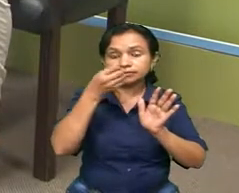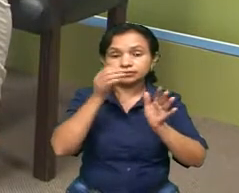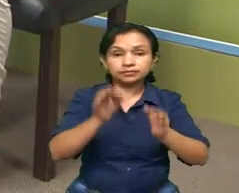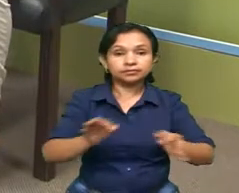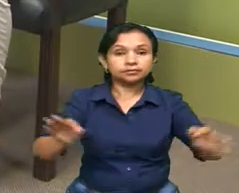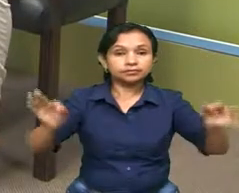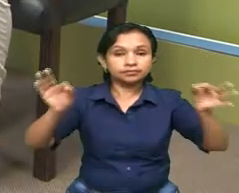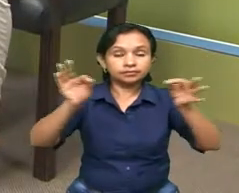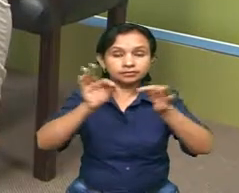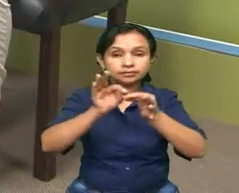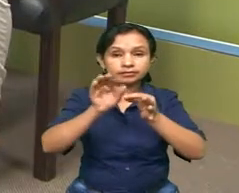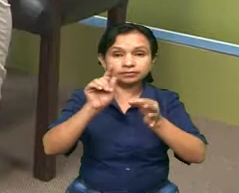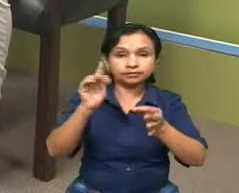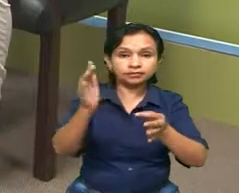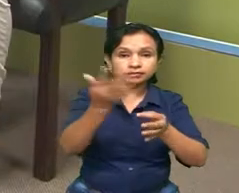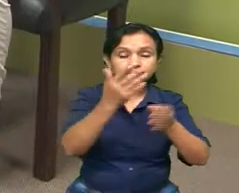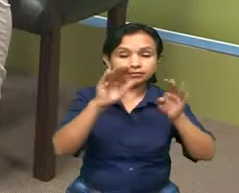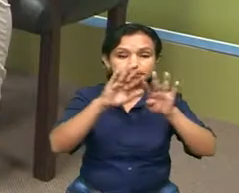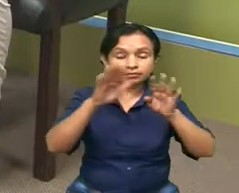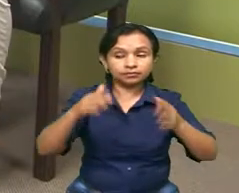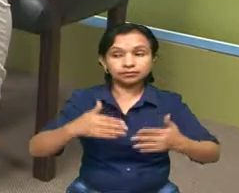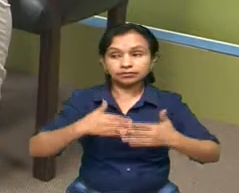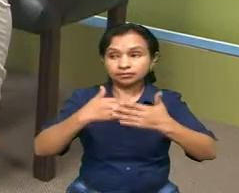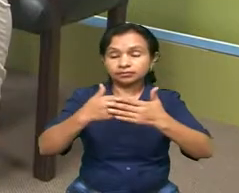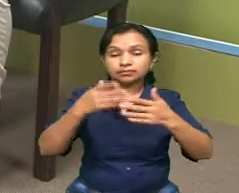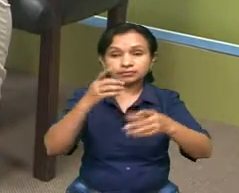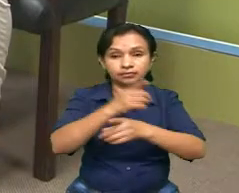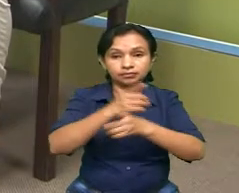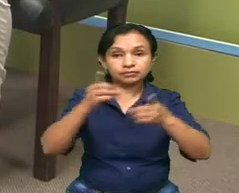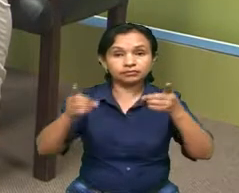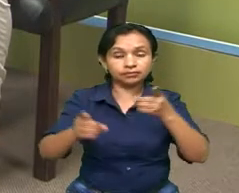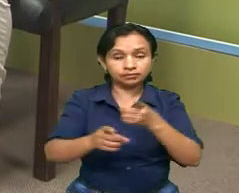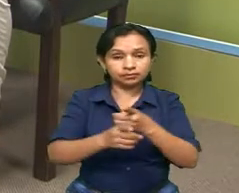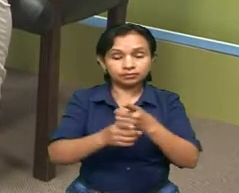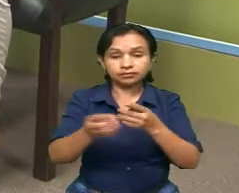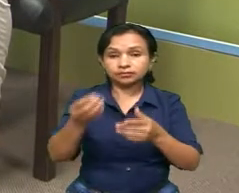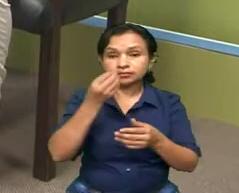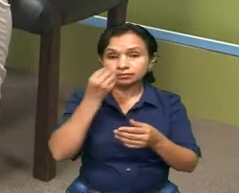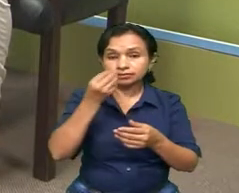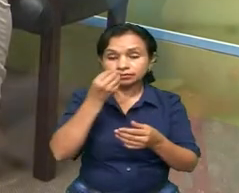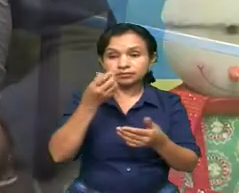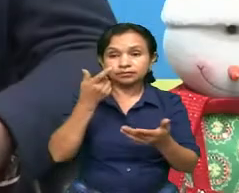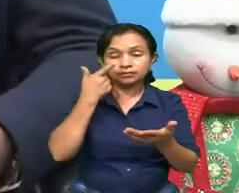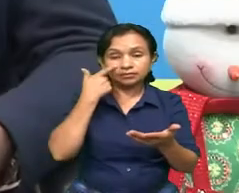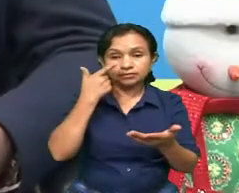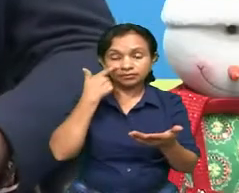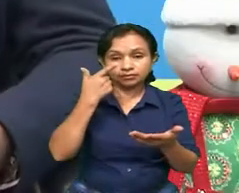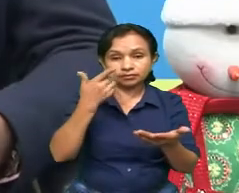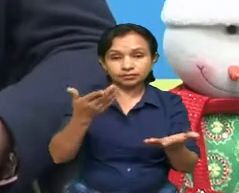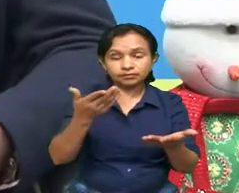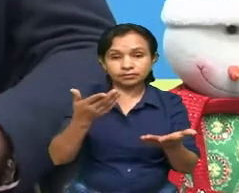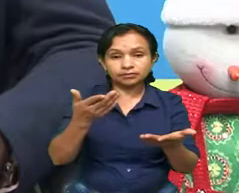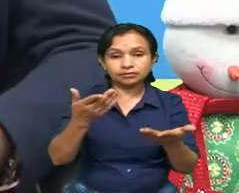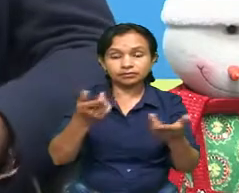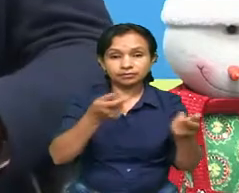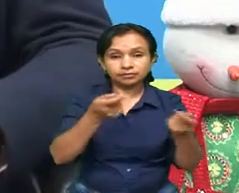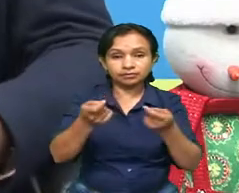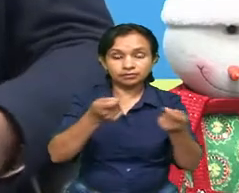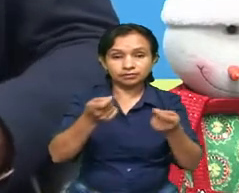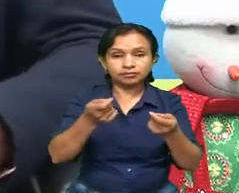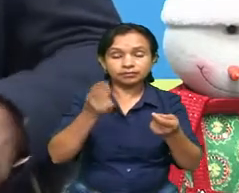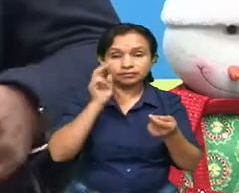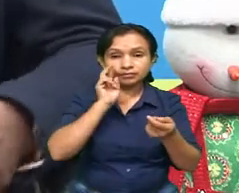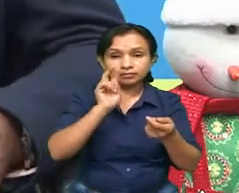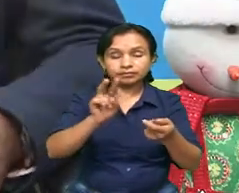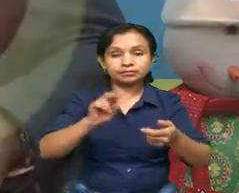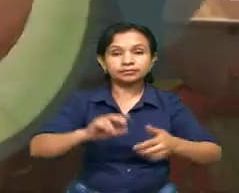fundamentales que toda mujer embarazada debe de comer. Se lo vamos a mostrar y vamos a pedirle al Control Master que